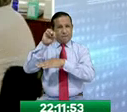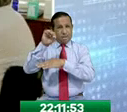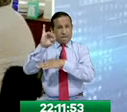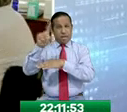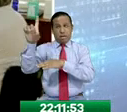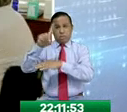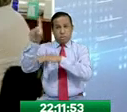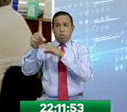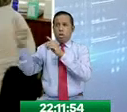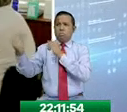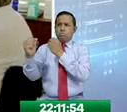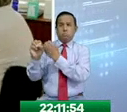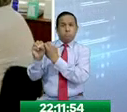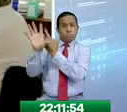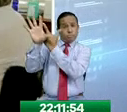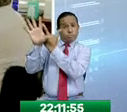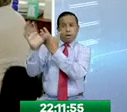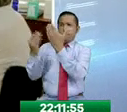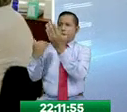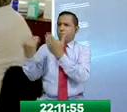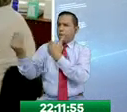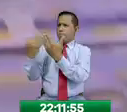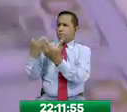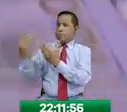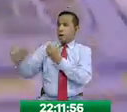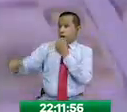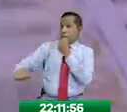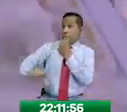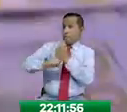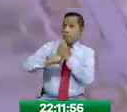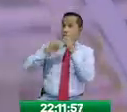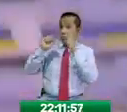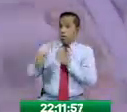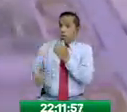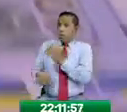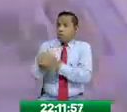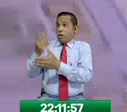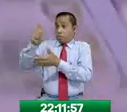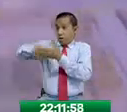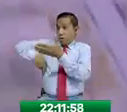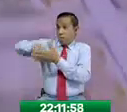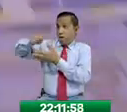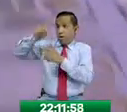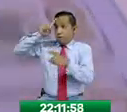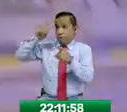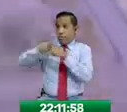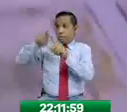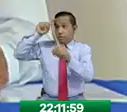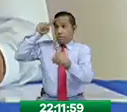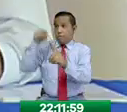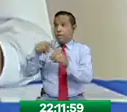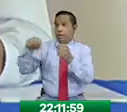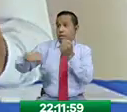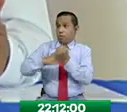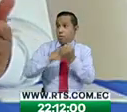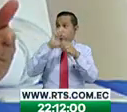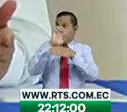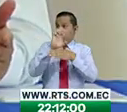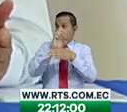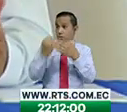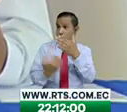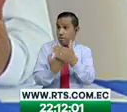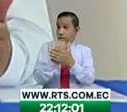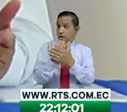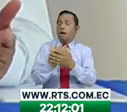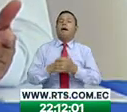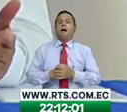ratificó su apoyo para que Ecuador firme un nuevo acuerdo económico que reemplazará al programa de 2019. Ante nuestra solicitud